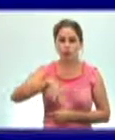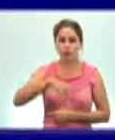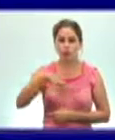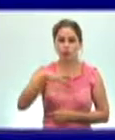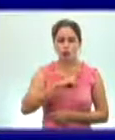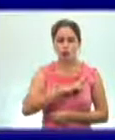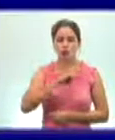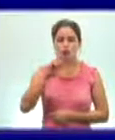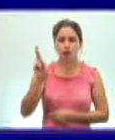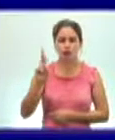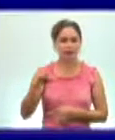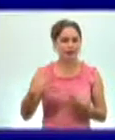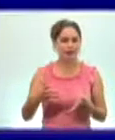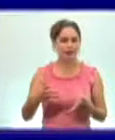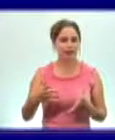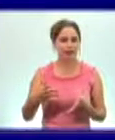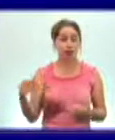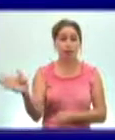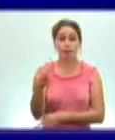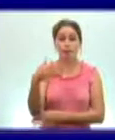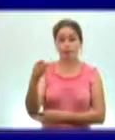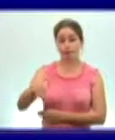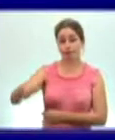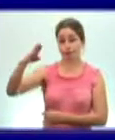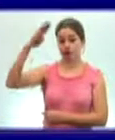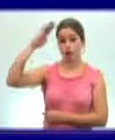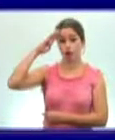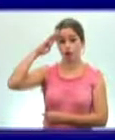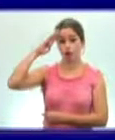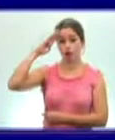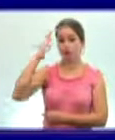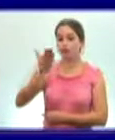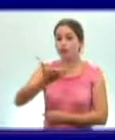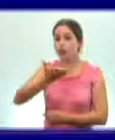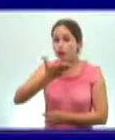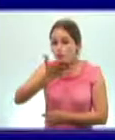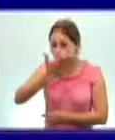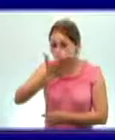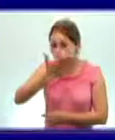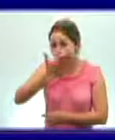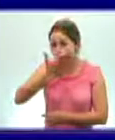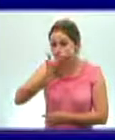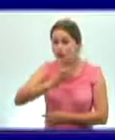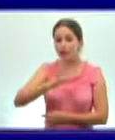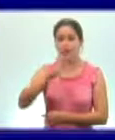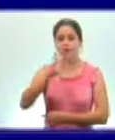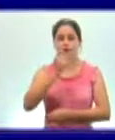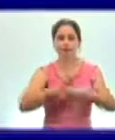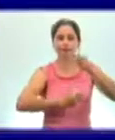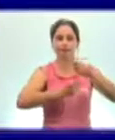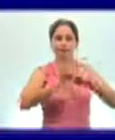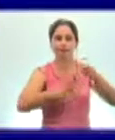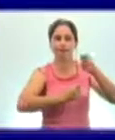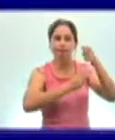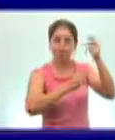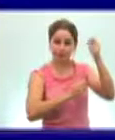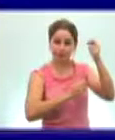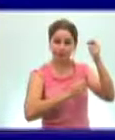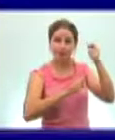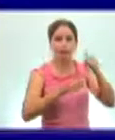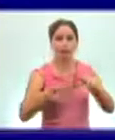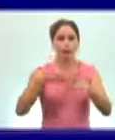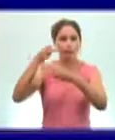se saluda, se honra, la bandera se besa, la bandera se enarbola, la bandera se